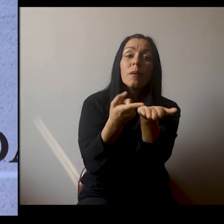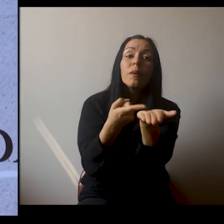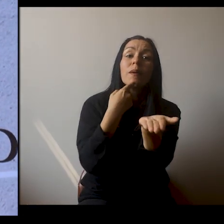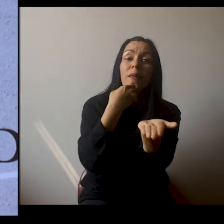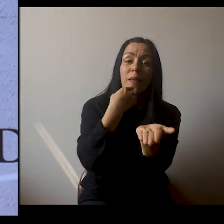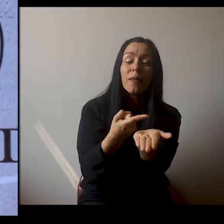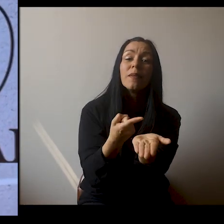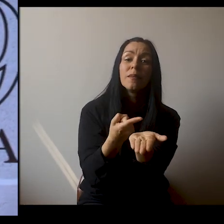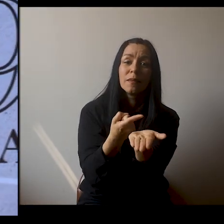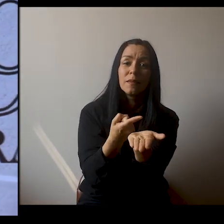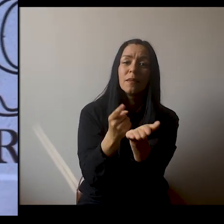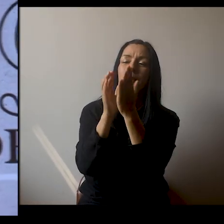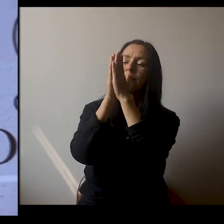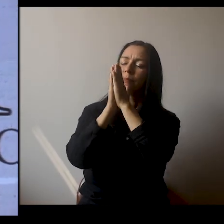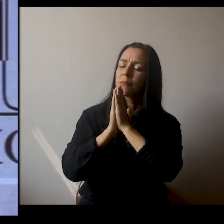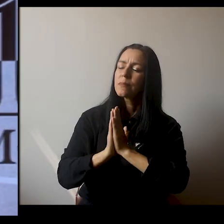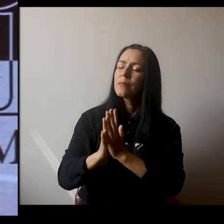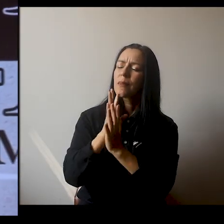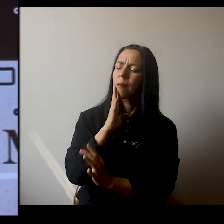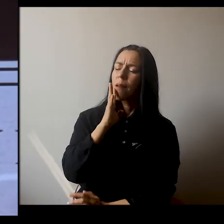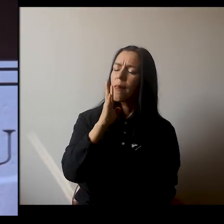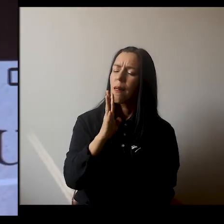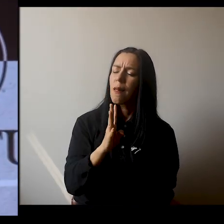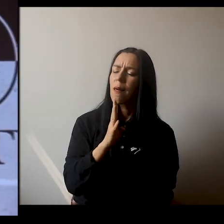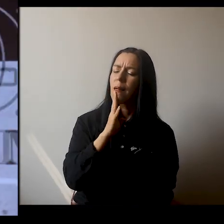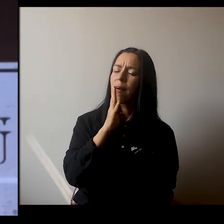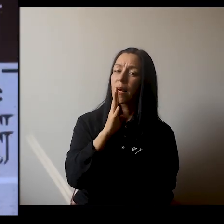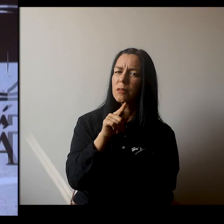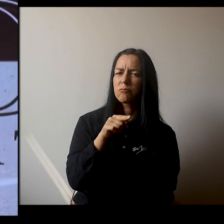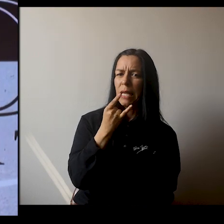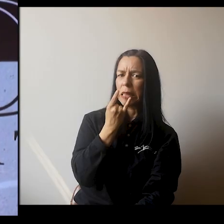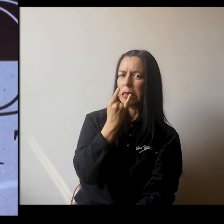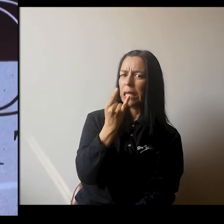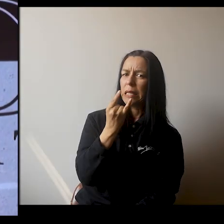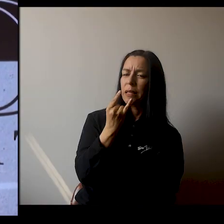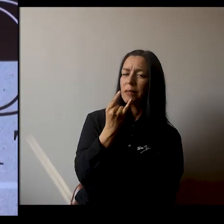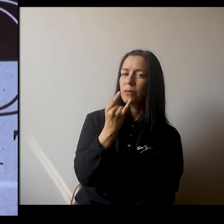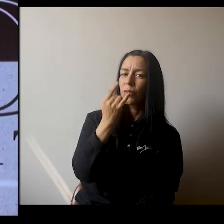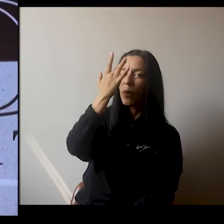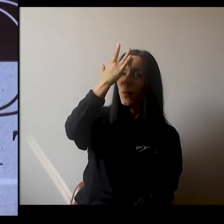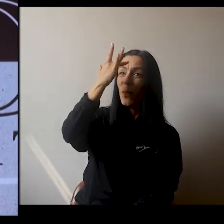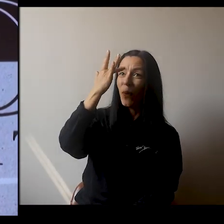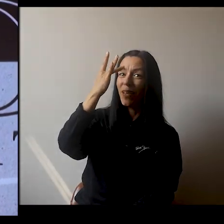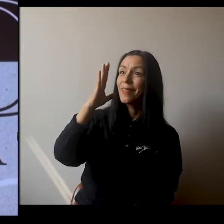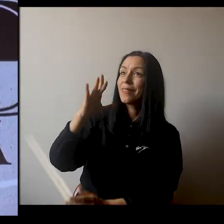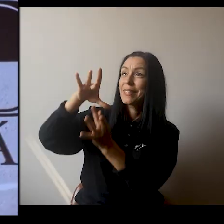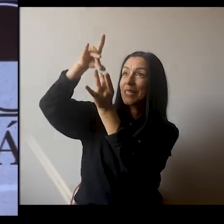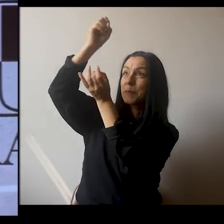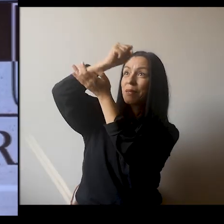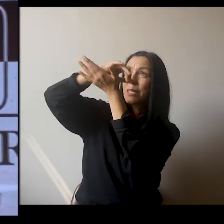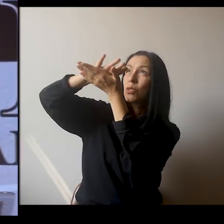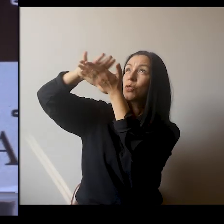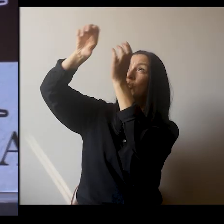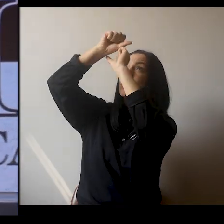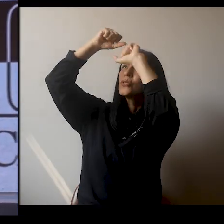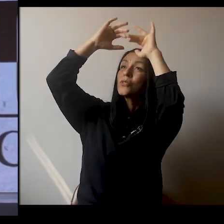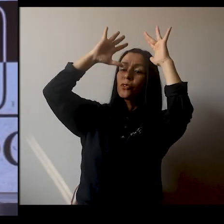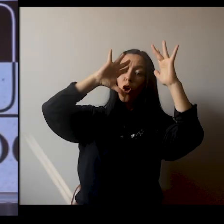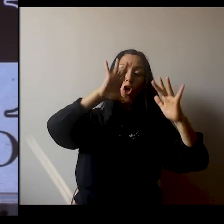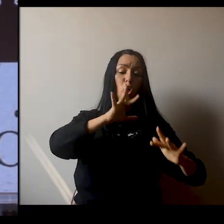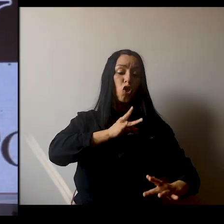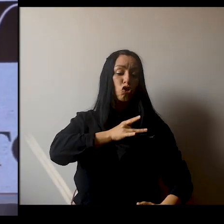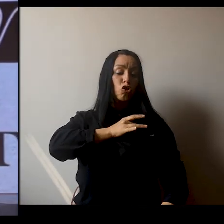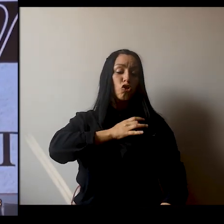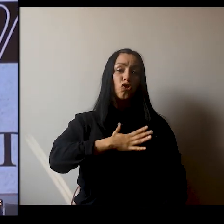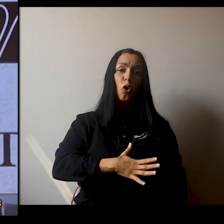Pues la Biblia dice que orando en lenguas. Y esto es interesante, porque de todos los dones del